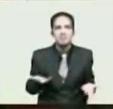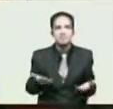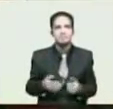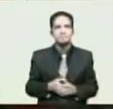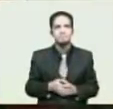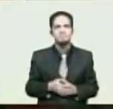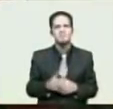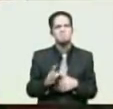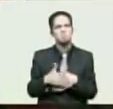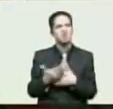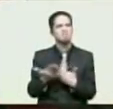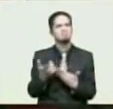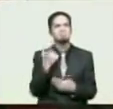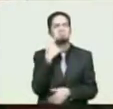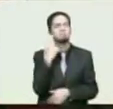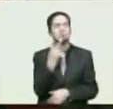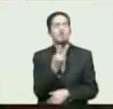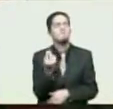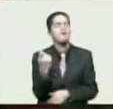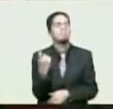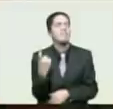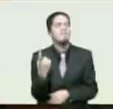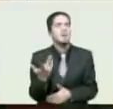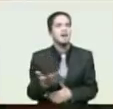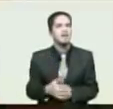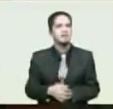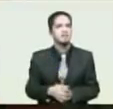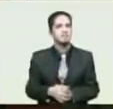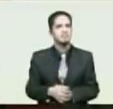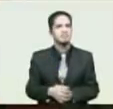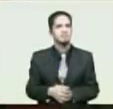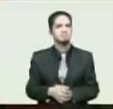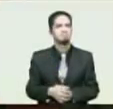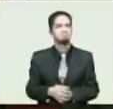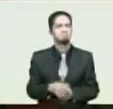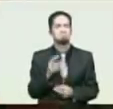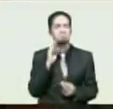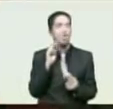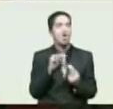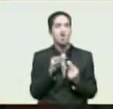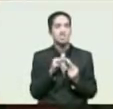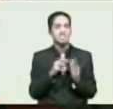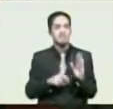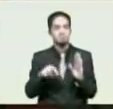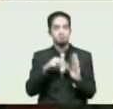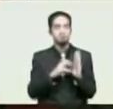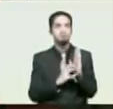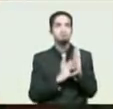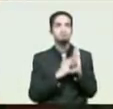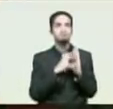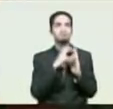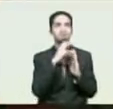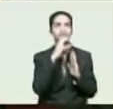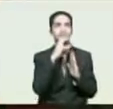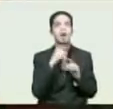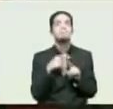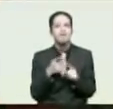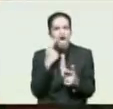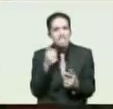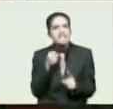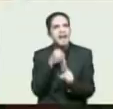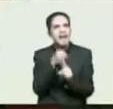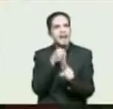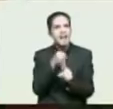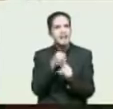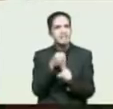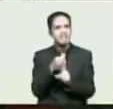porque no les hacía falta el ascensor donde vivían. No conocían un ascensor, pero son constituyentes y están luchando por la patria. Yo prefiero